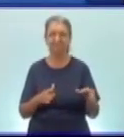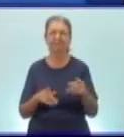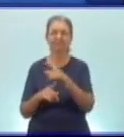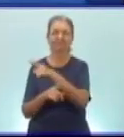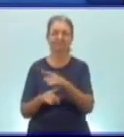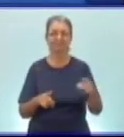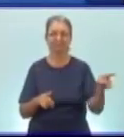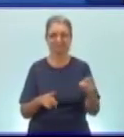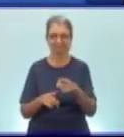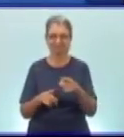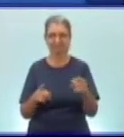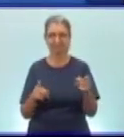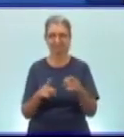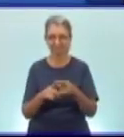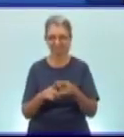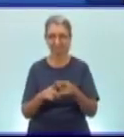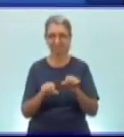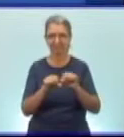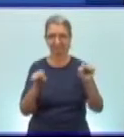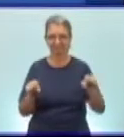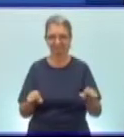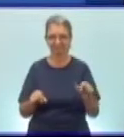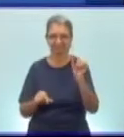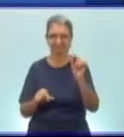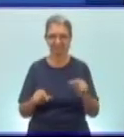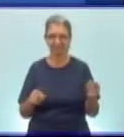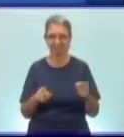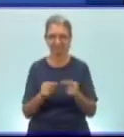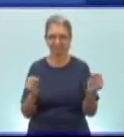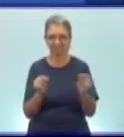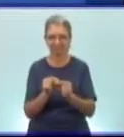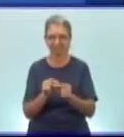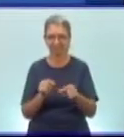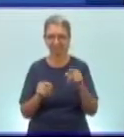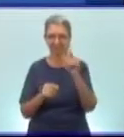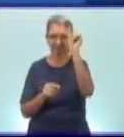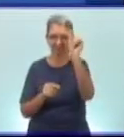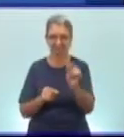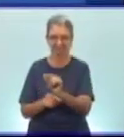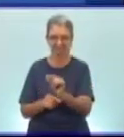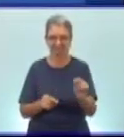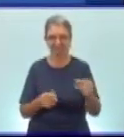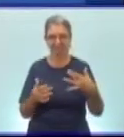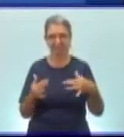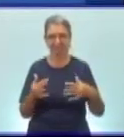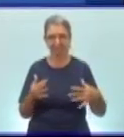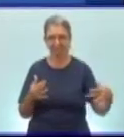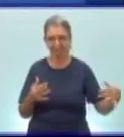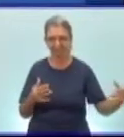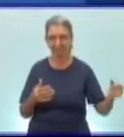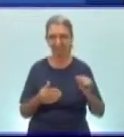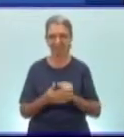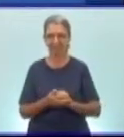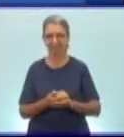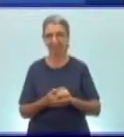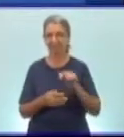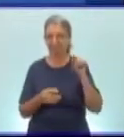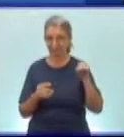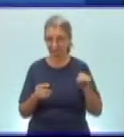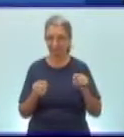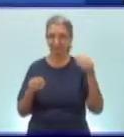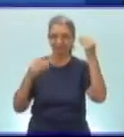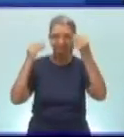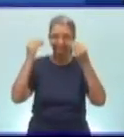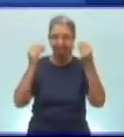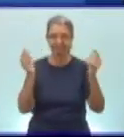resorte y péndulo simple, además de la resonancia. Dentro de este tema también estaremos haciendo un análisis precisamente energético del